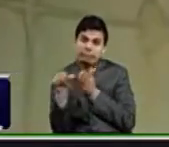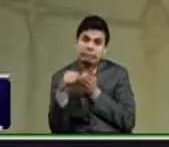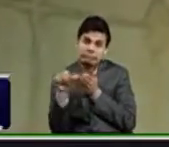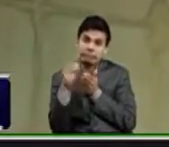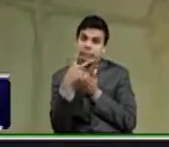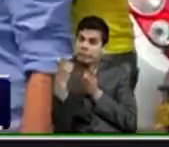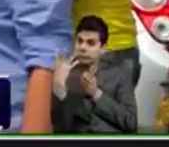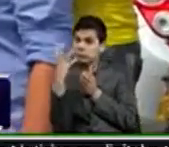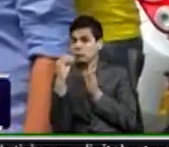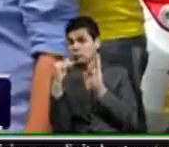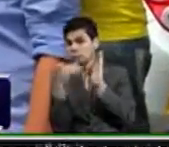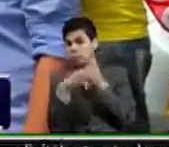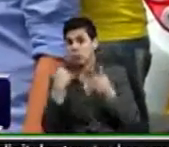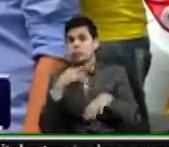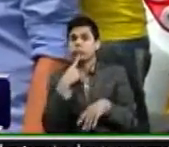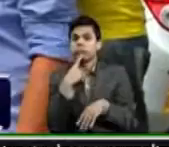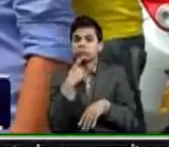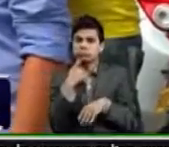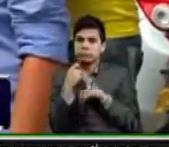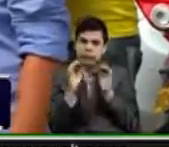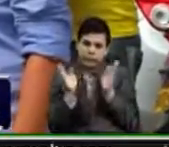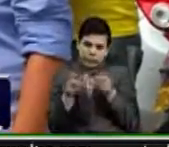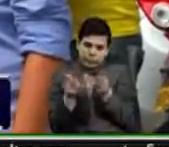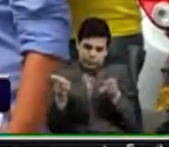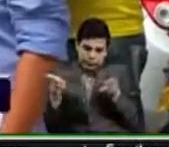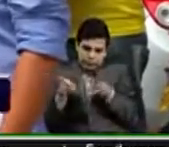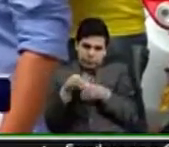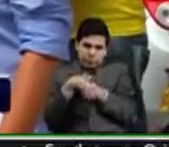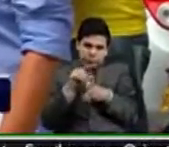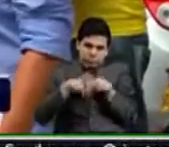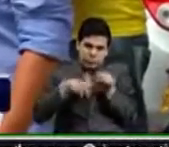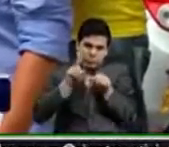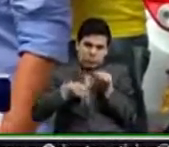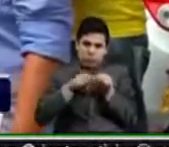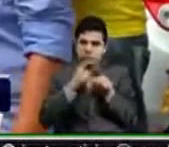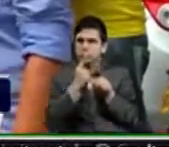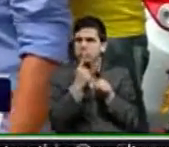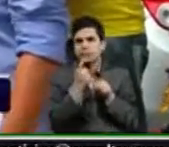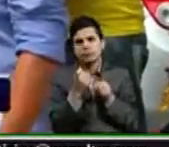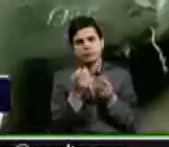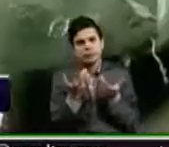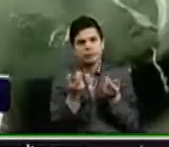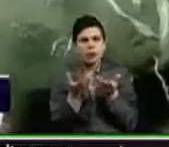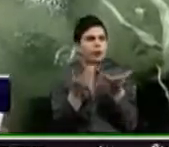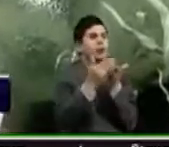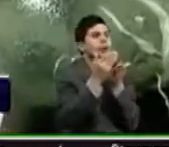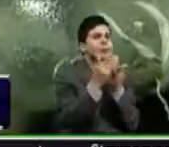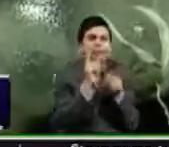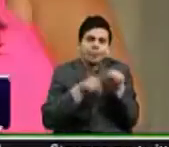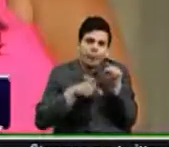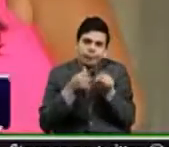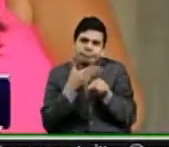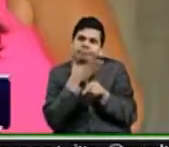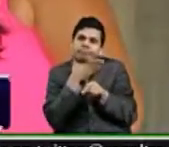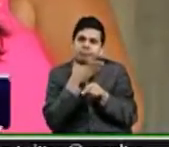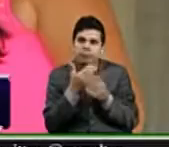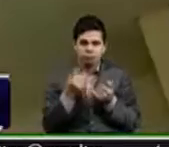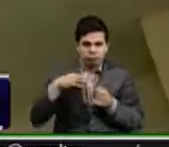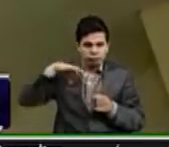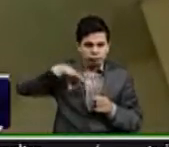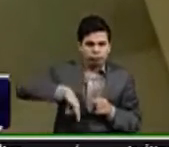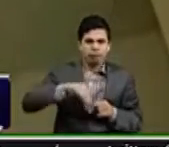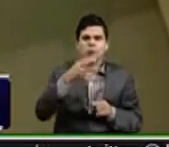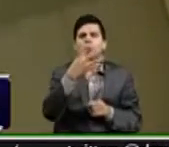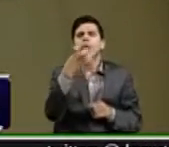son 240 para estar reducidos a ciertas cosas, nos toca limitarnos de tantas cosas. Que se ahorran, creo que